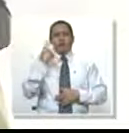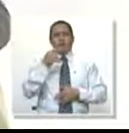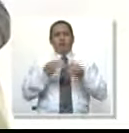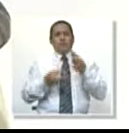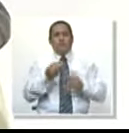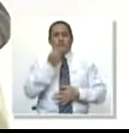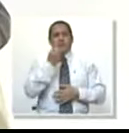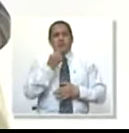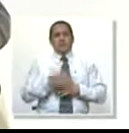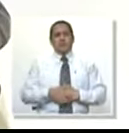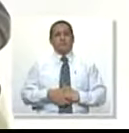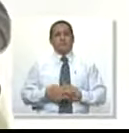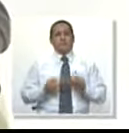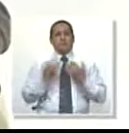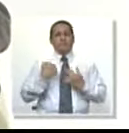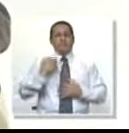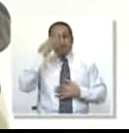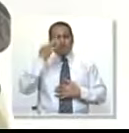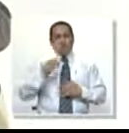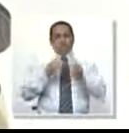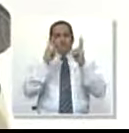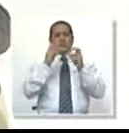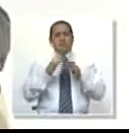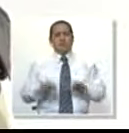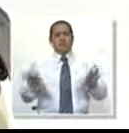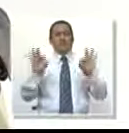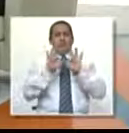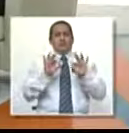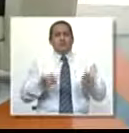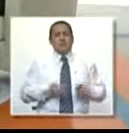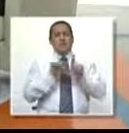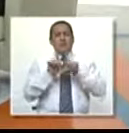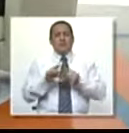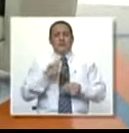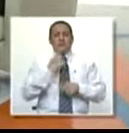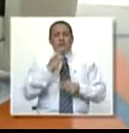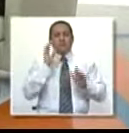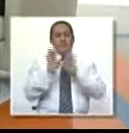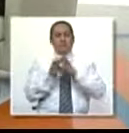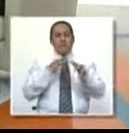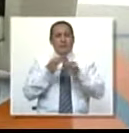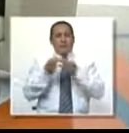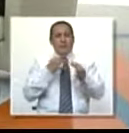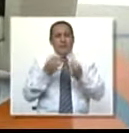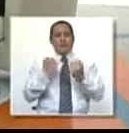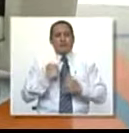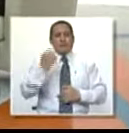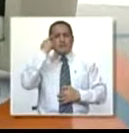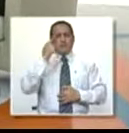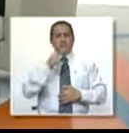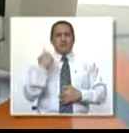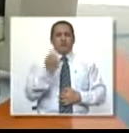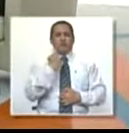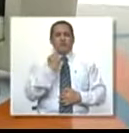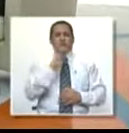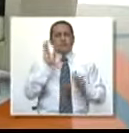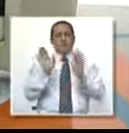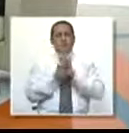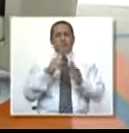en materia de alimentos no Entonces yo creo que es un tema muy interesante no hay que obviamente pensar que no